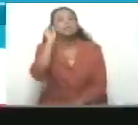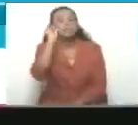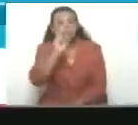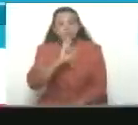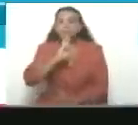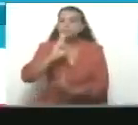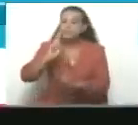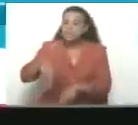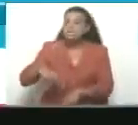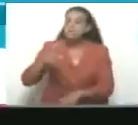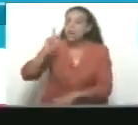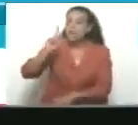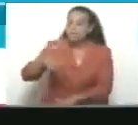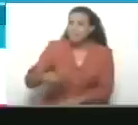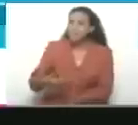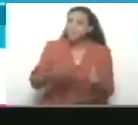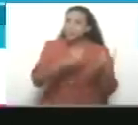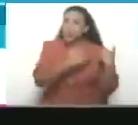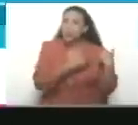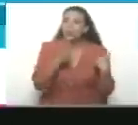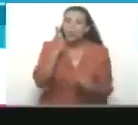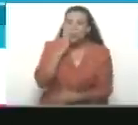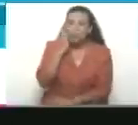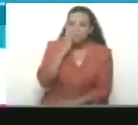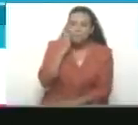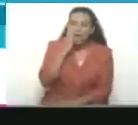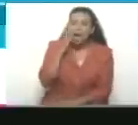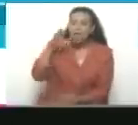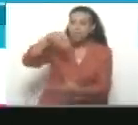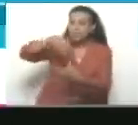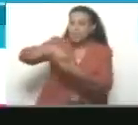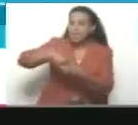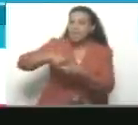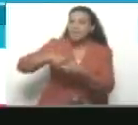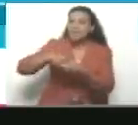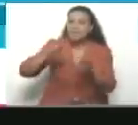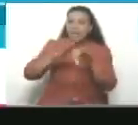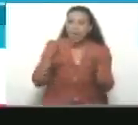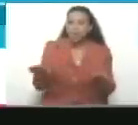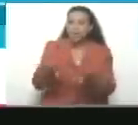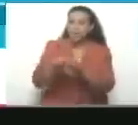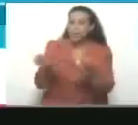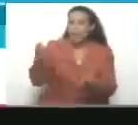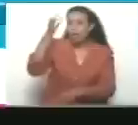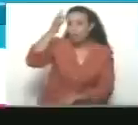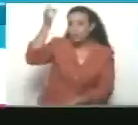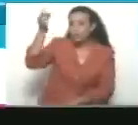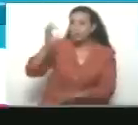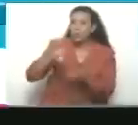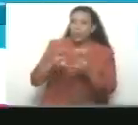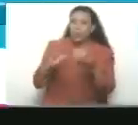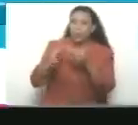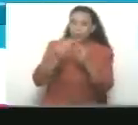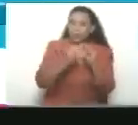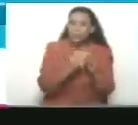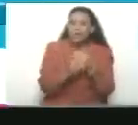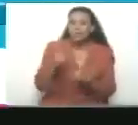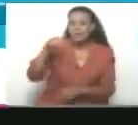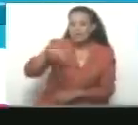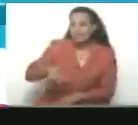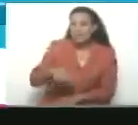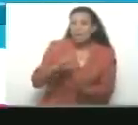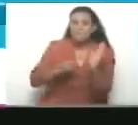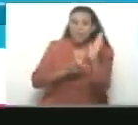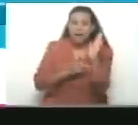y Soy representante soy madre y también pertenezco a la mesa de Educación del Consejo comunal de aquí la